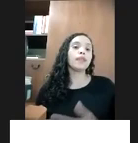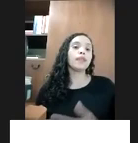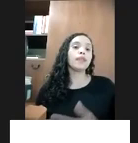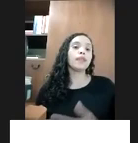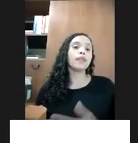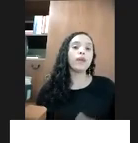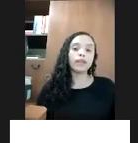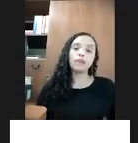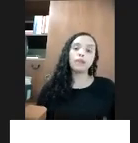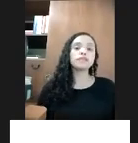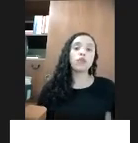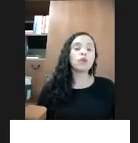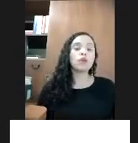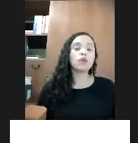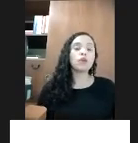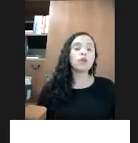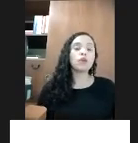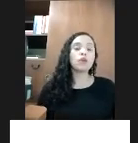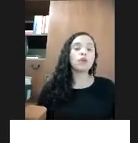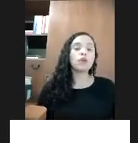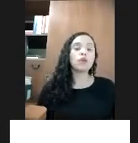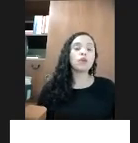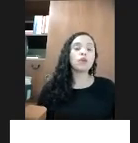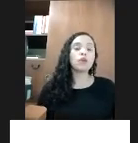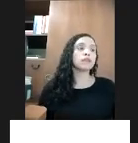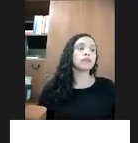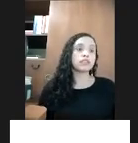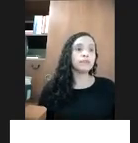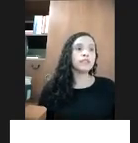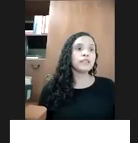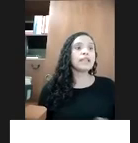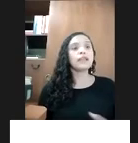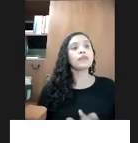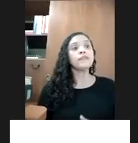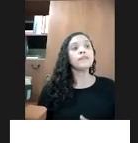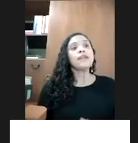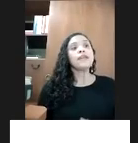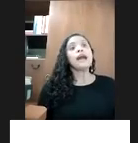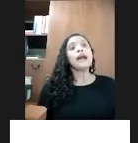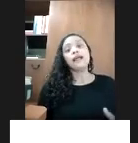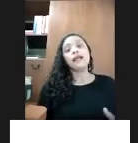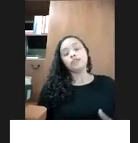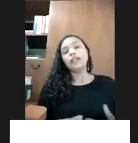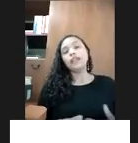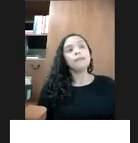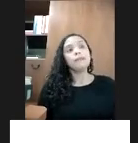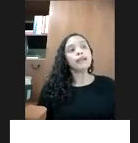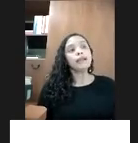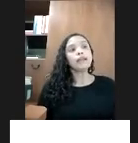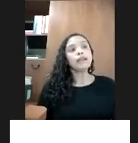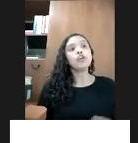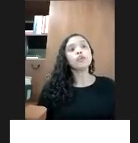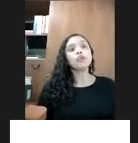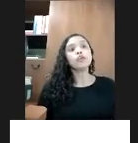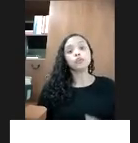en emergencias o crisis complejas como la que atraviesa Venezuela. La siguiente, por favor. Sobre el tema que tiene que ver con los